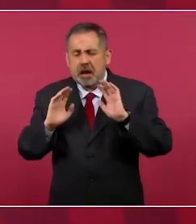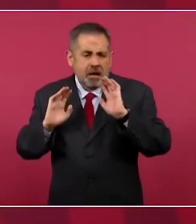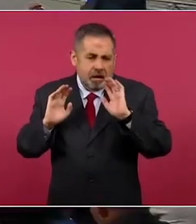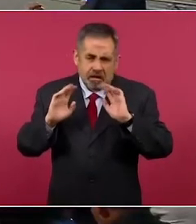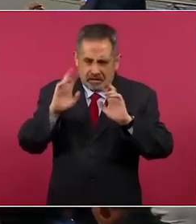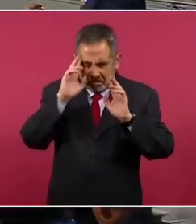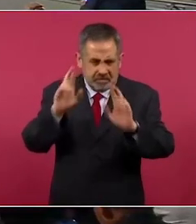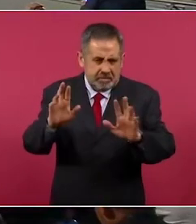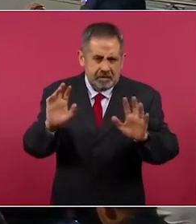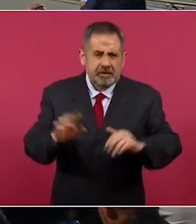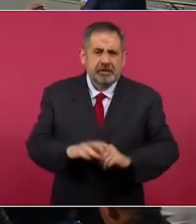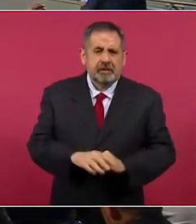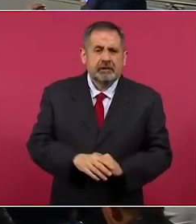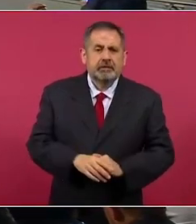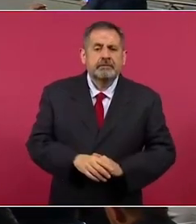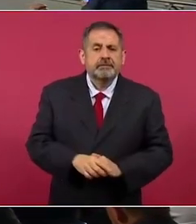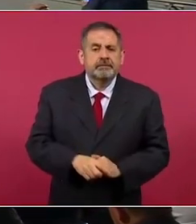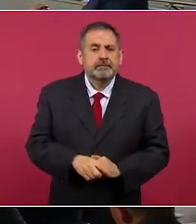pero